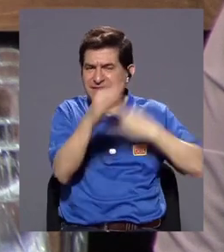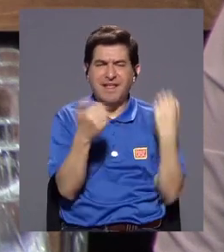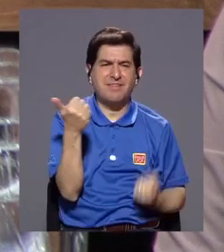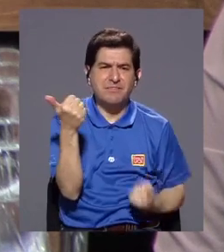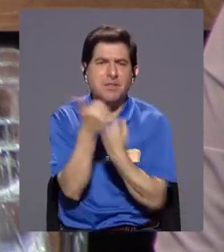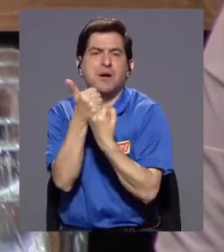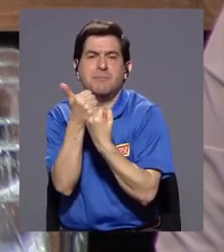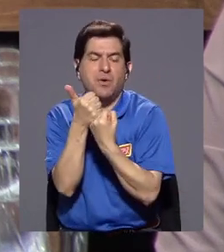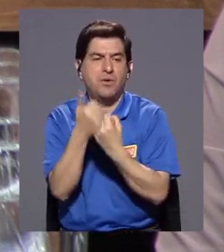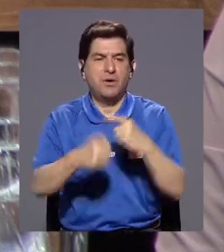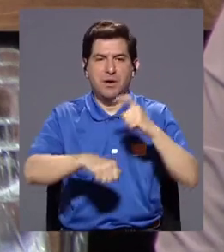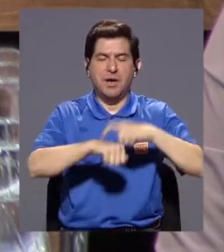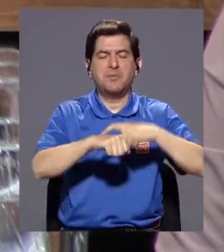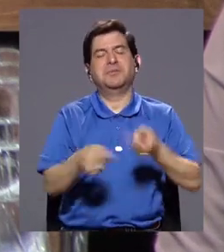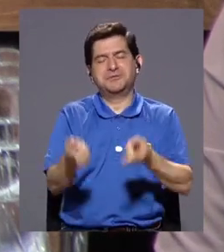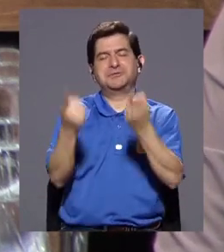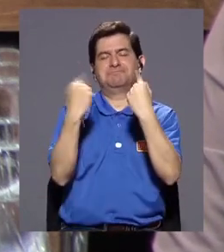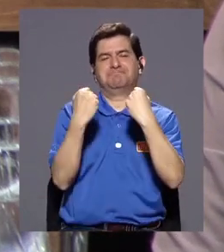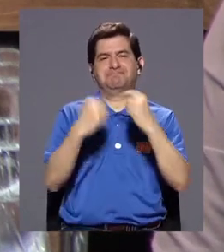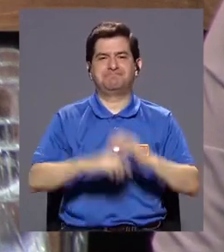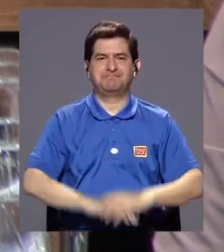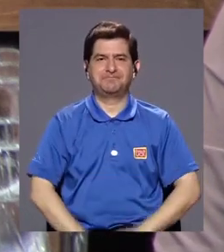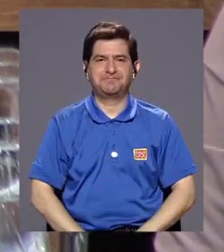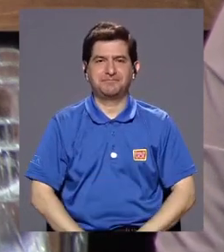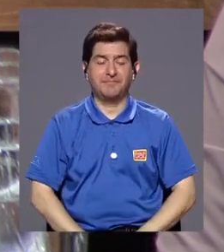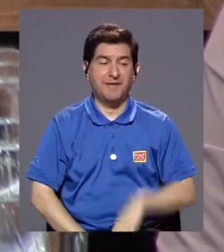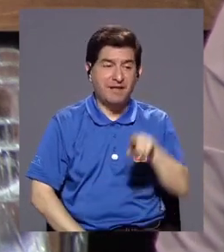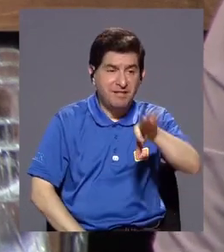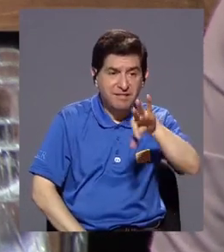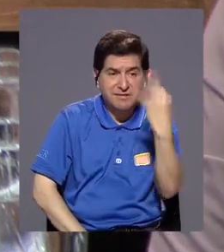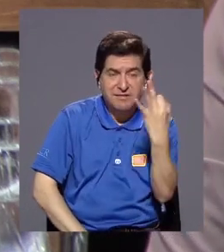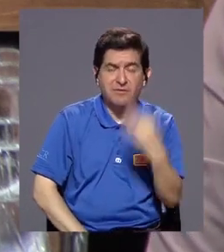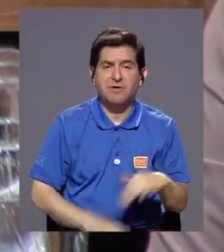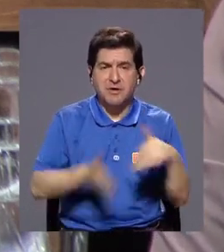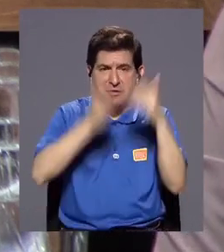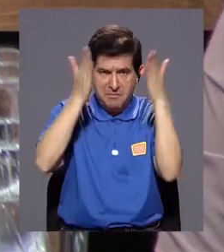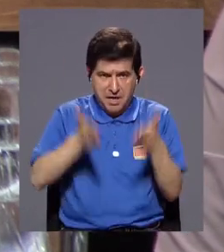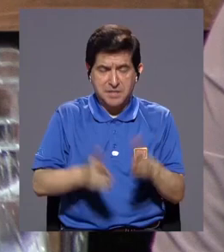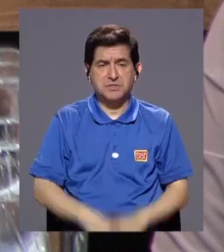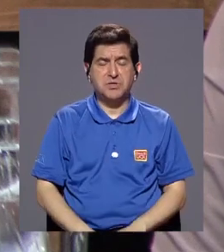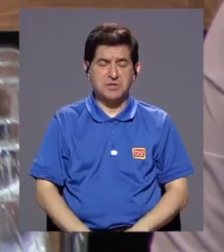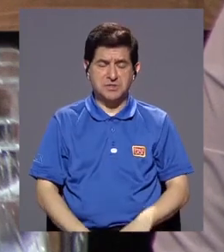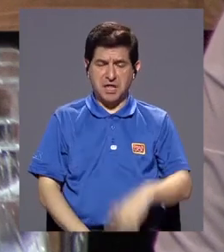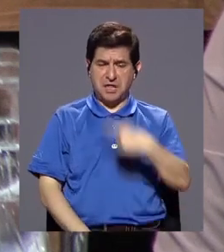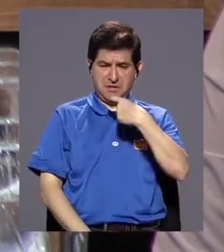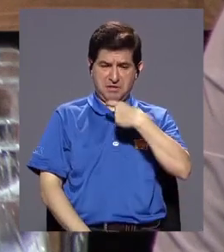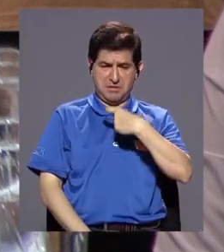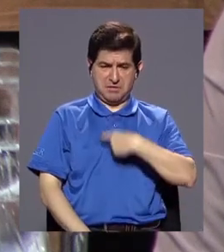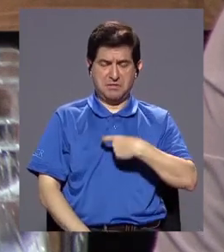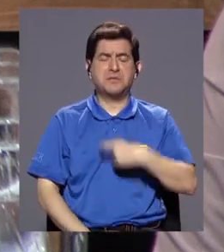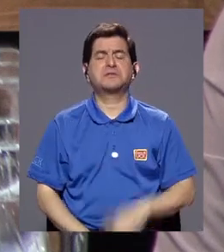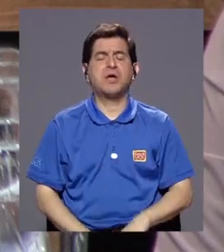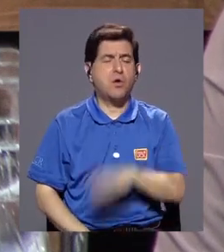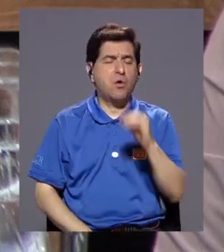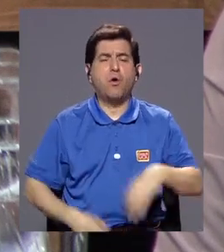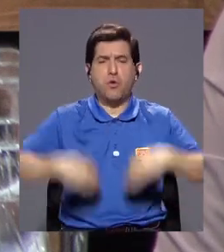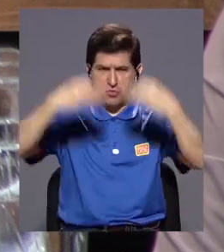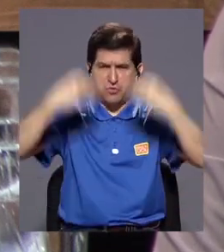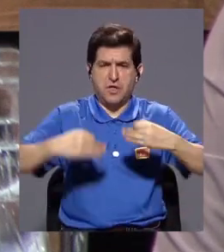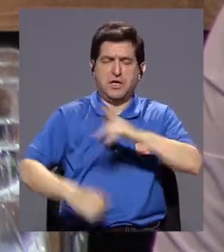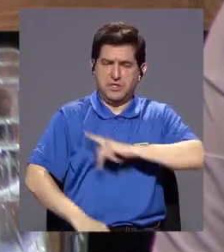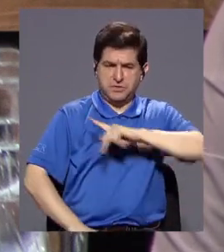acerca. Entonces, así tenemos estudiantes que lo hacen por decisión personal y llegan al CASET, estudiantes que